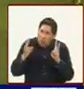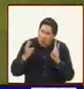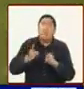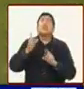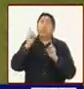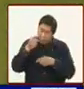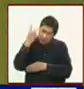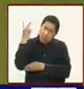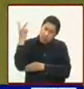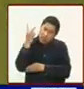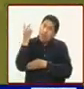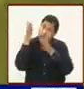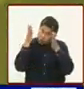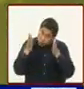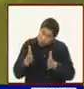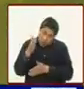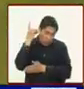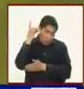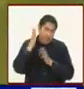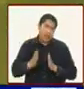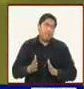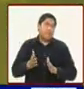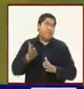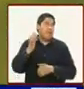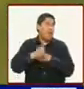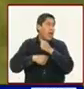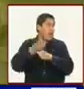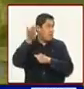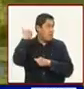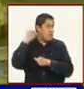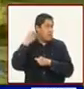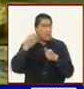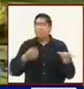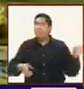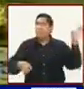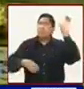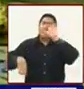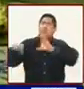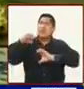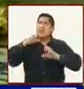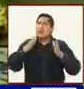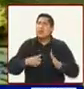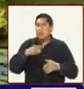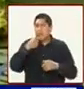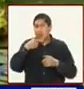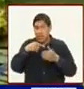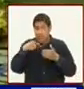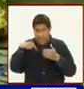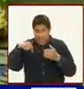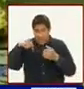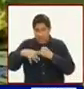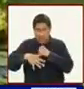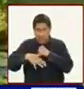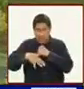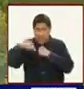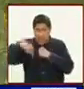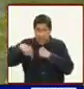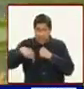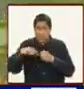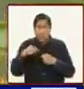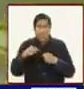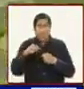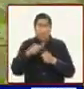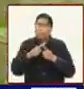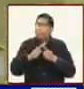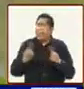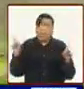Tal cual. Gracias a estudios que se hicieron el año pasado por el científico Carlos Magdalena, se definió que la hoja que tenemos en la Rinconada es una